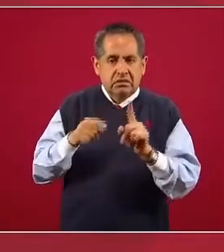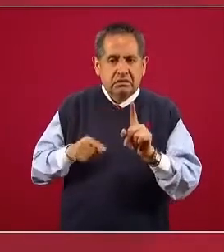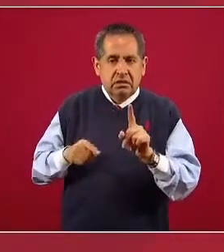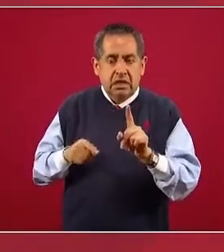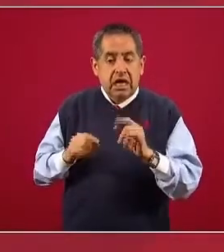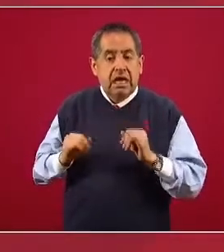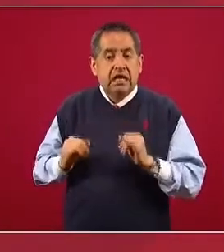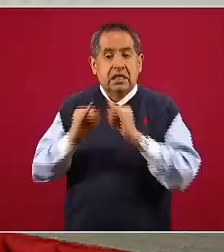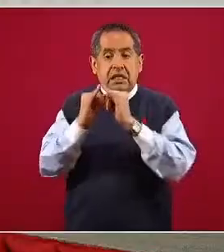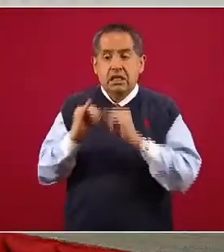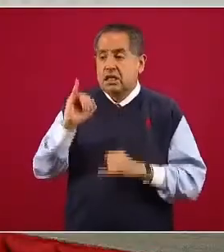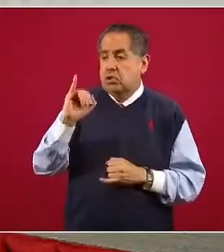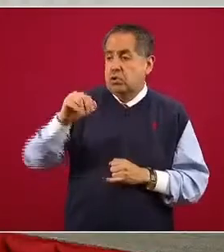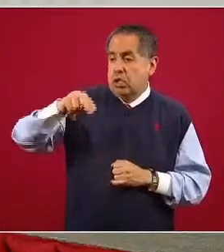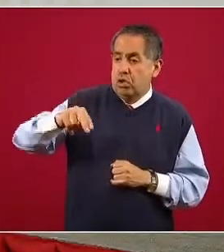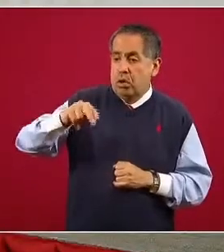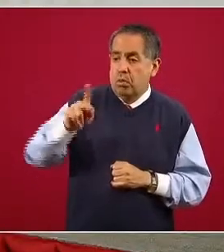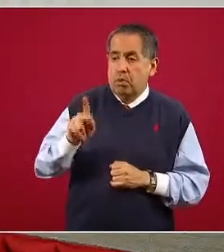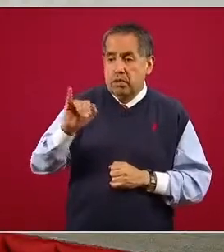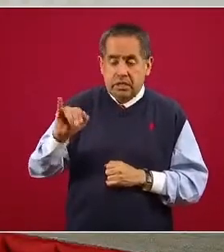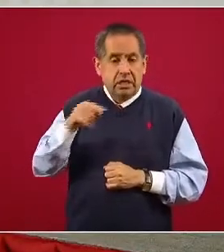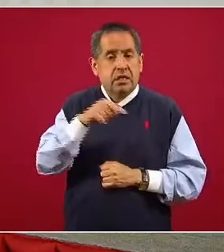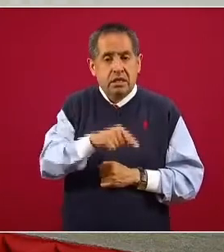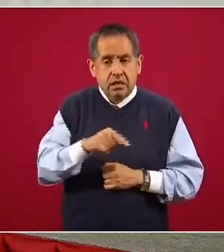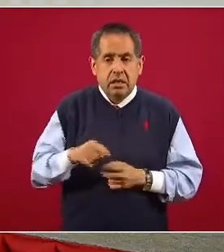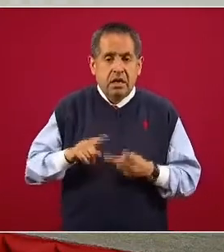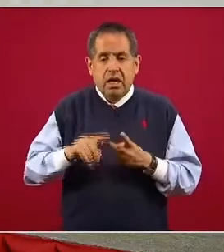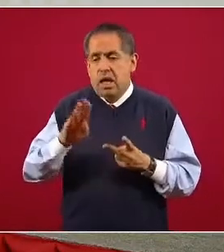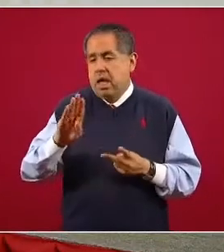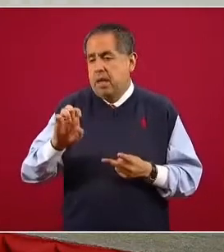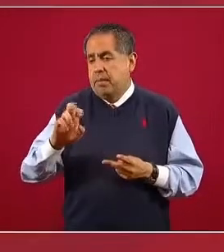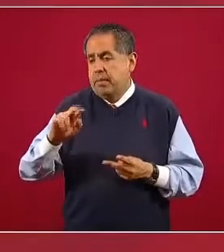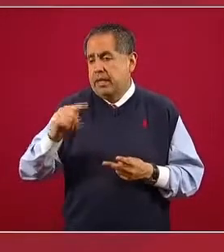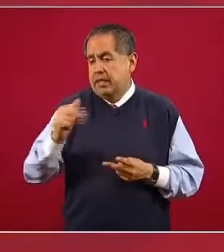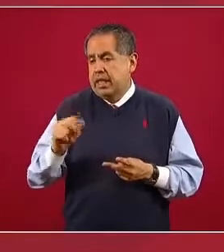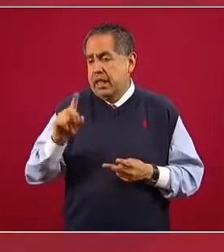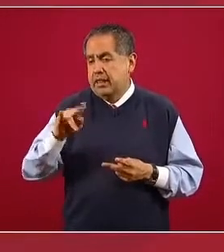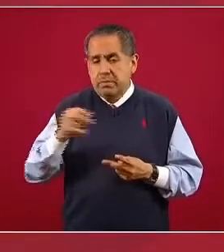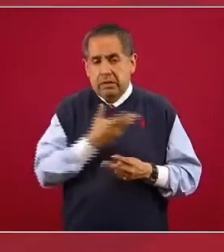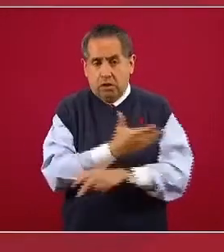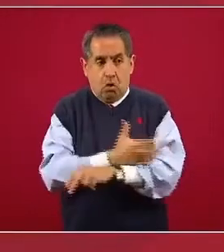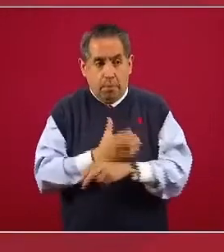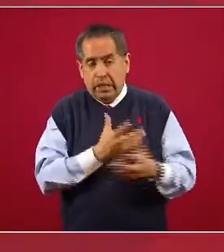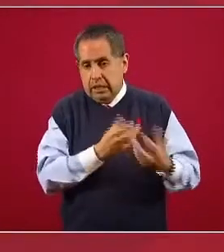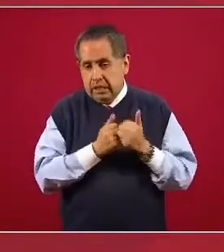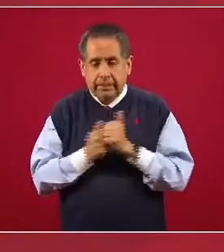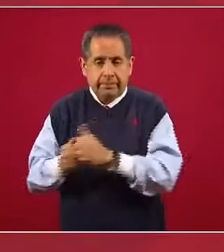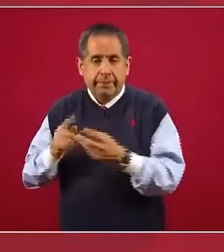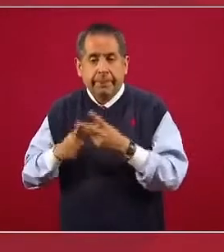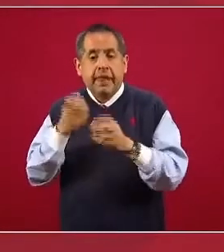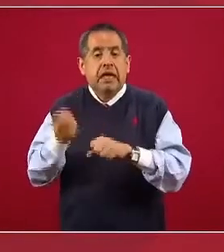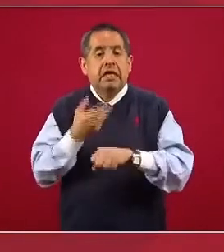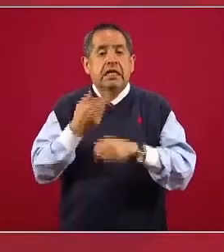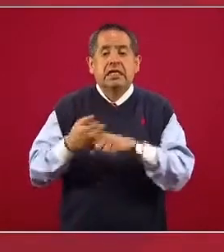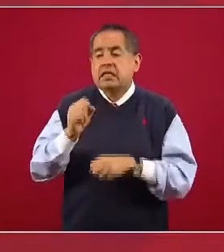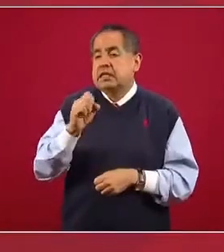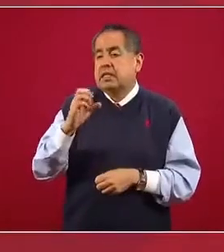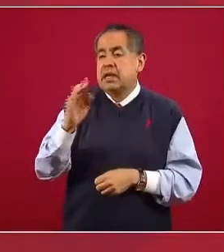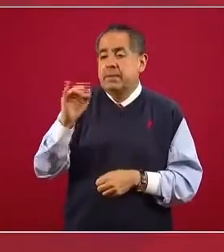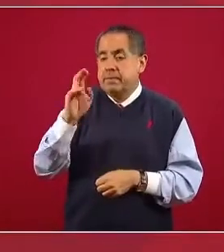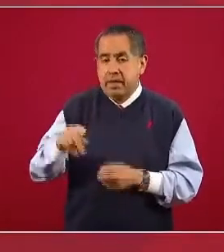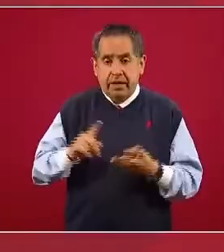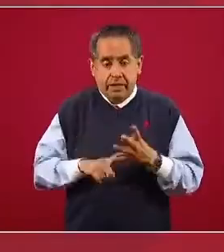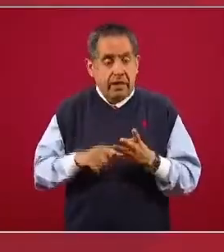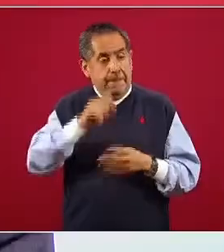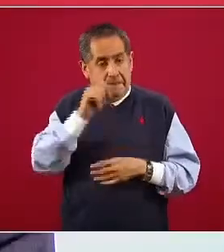del Instituto Nacional de Pueblos Indígenas, Adelfo Regino, Berta Dimas, que nos acompañó al viaje, la Secretaría de Bienestar, y nos